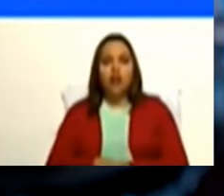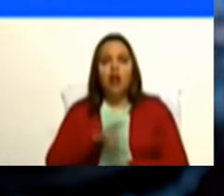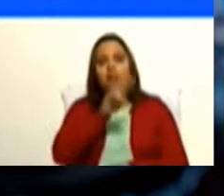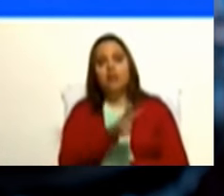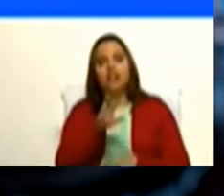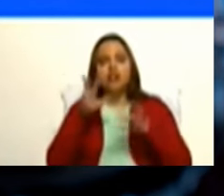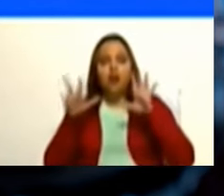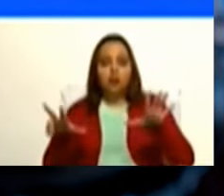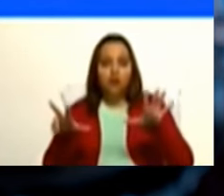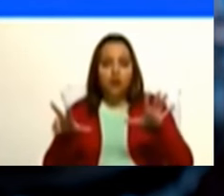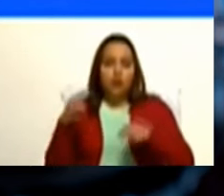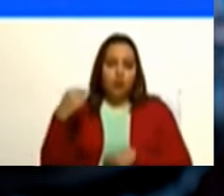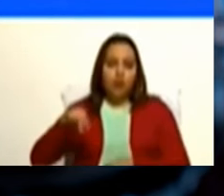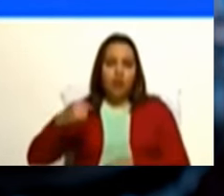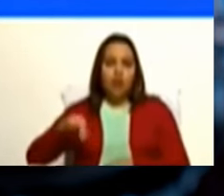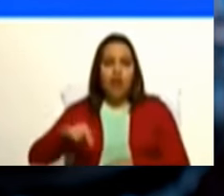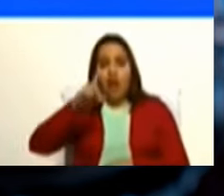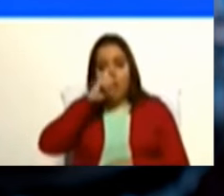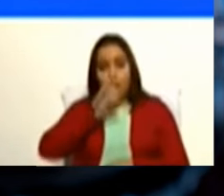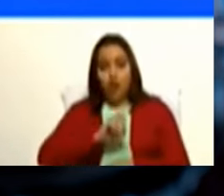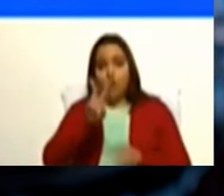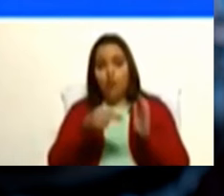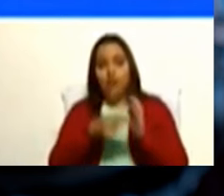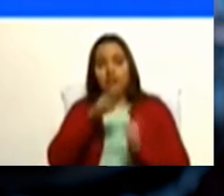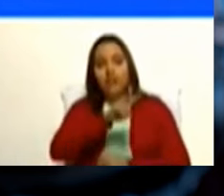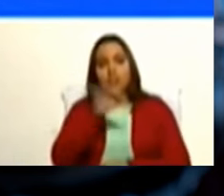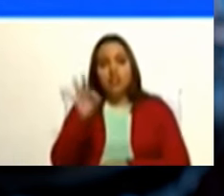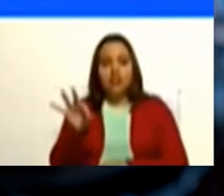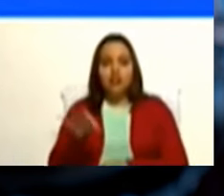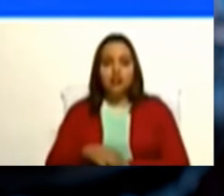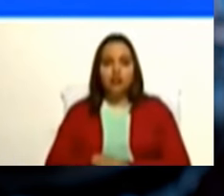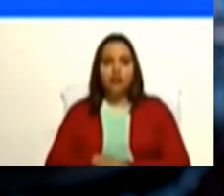28 de noviembre del año 2023.